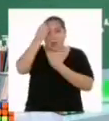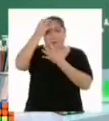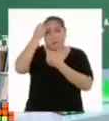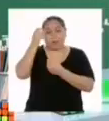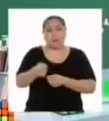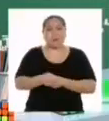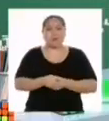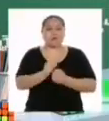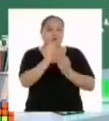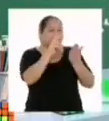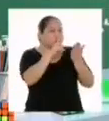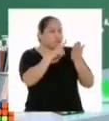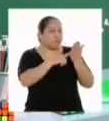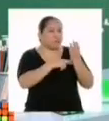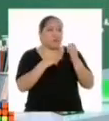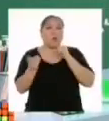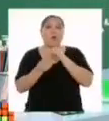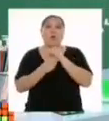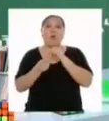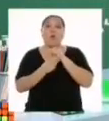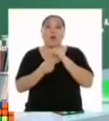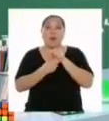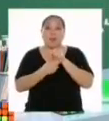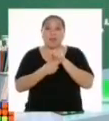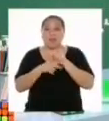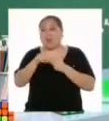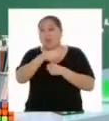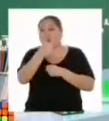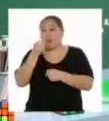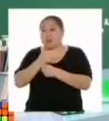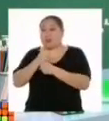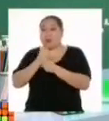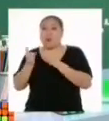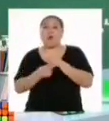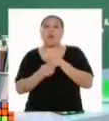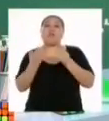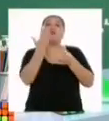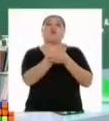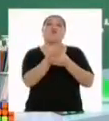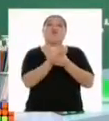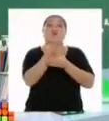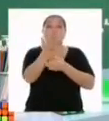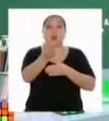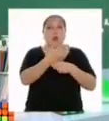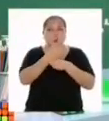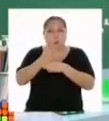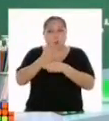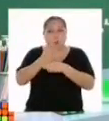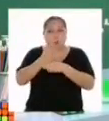el reto y guárdenlo con sus otros trabajos en sus portafolios. Compartan sus aprendizajes con sus familiares para que